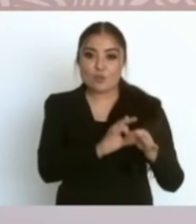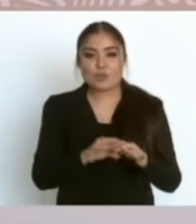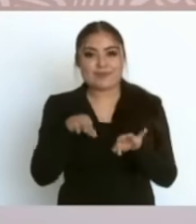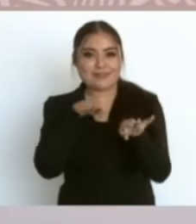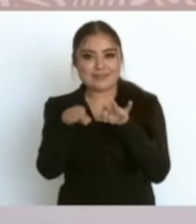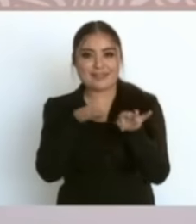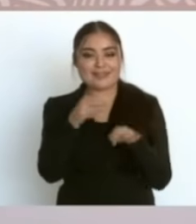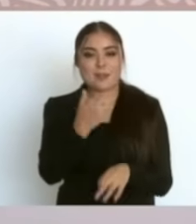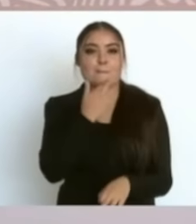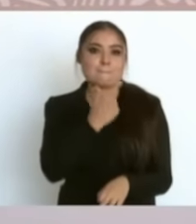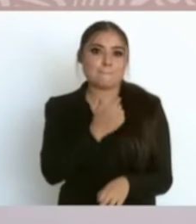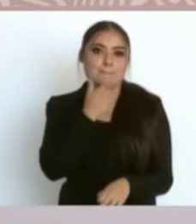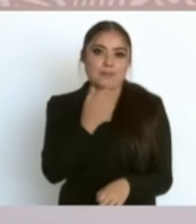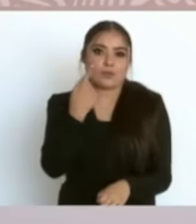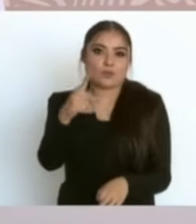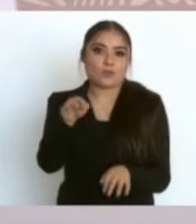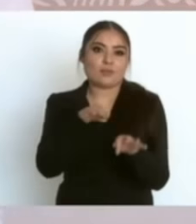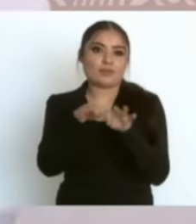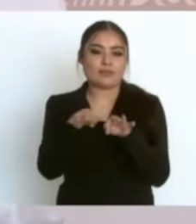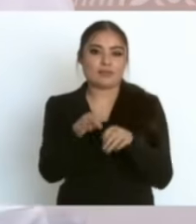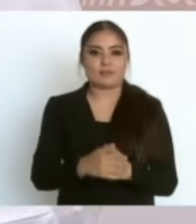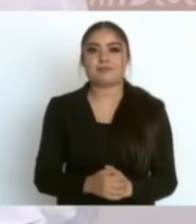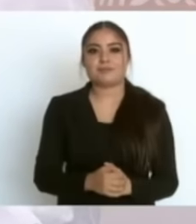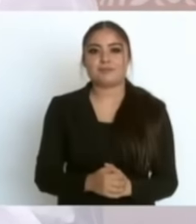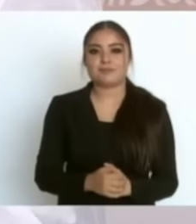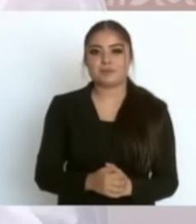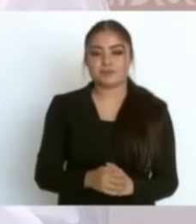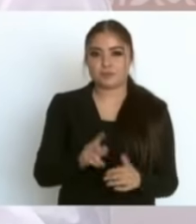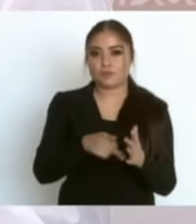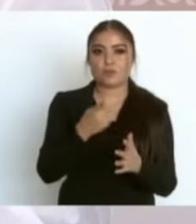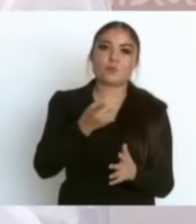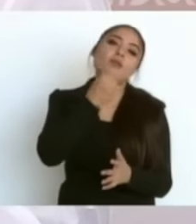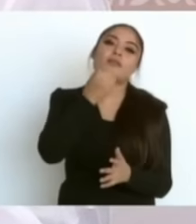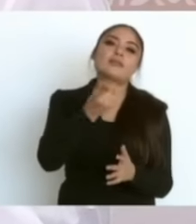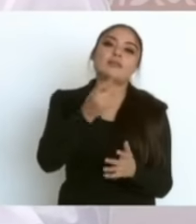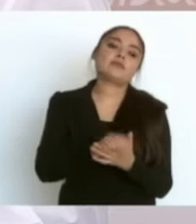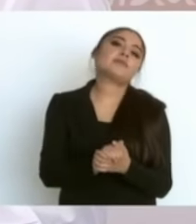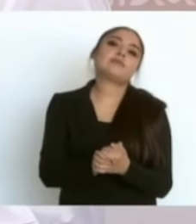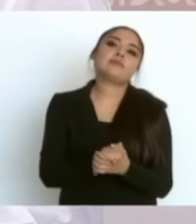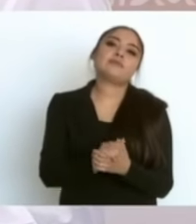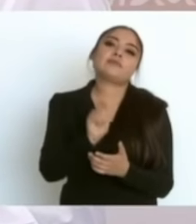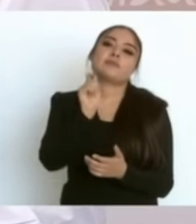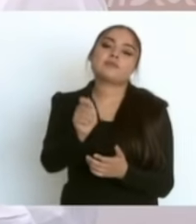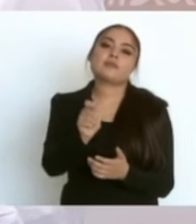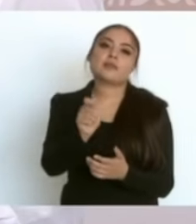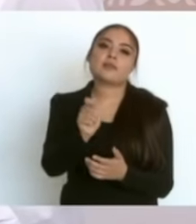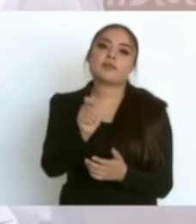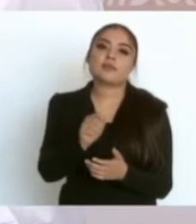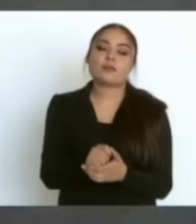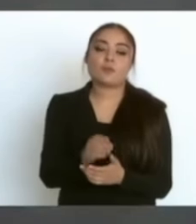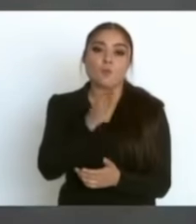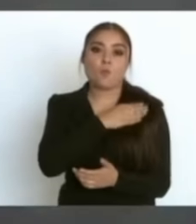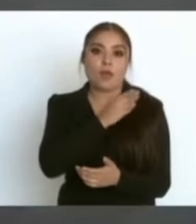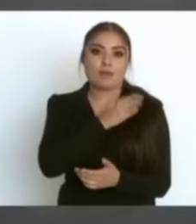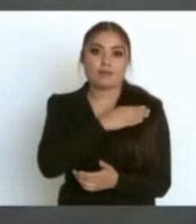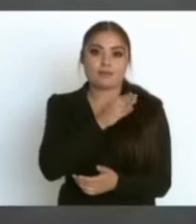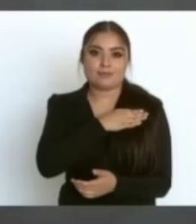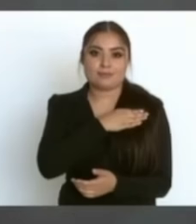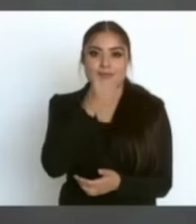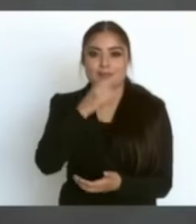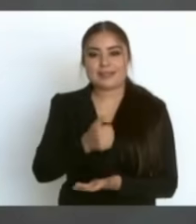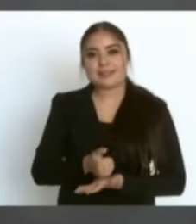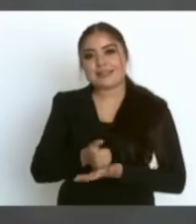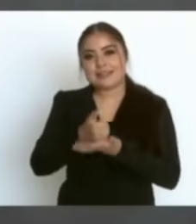concluir esta gran obra que repito pues va a ser algo muy bueno en